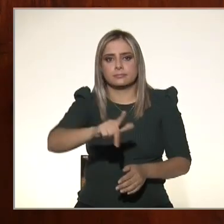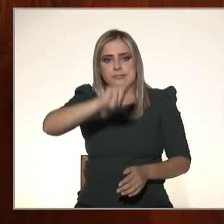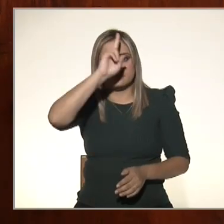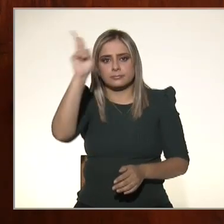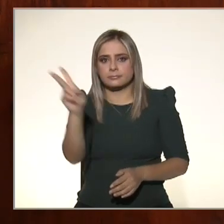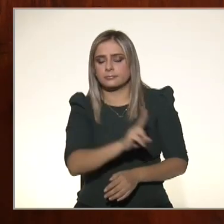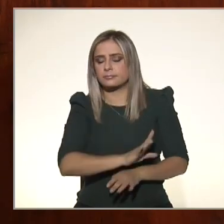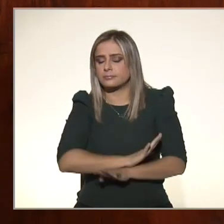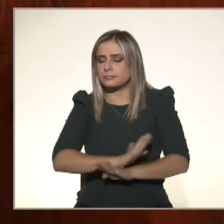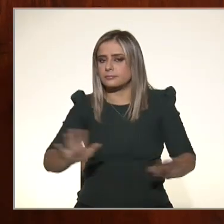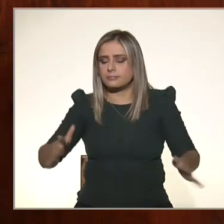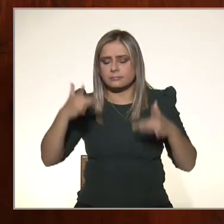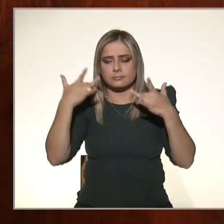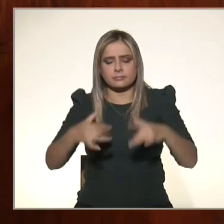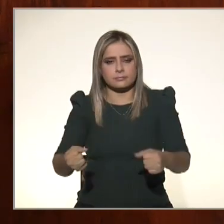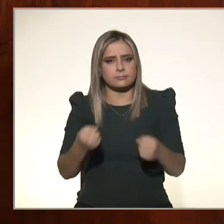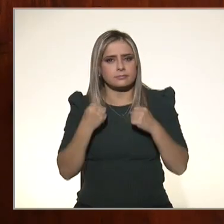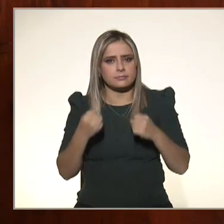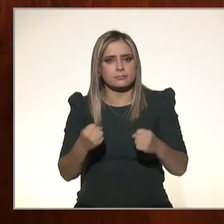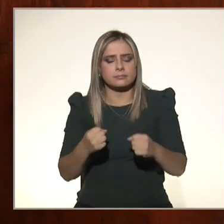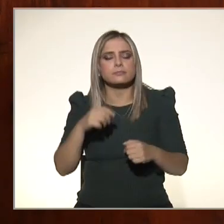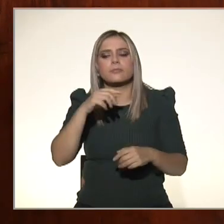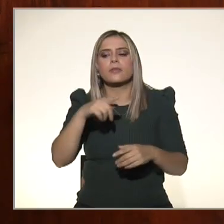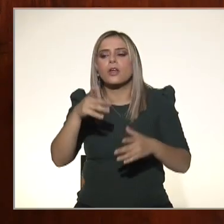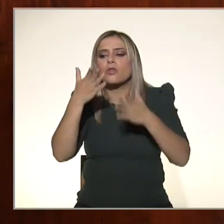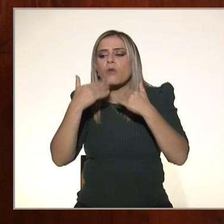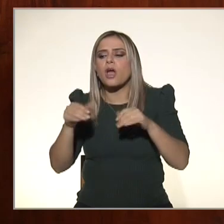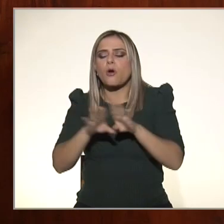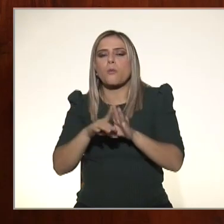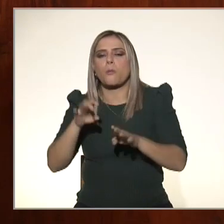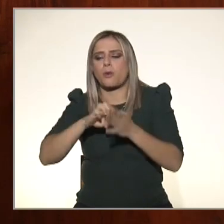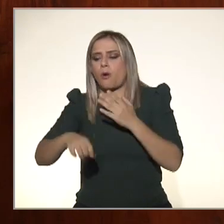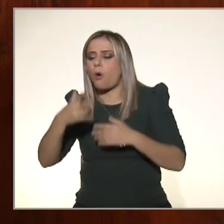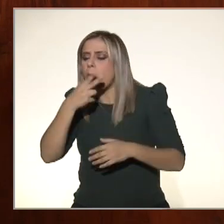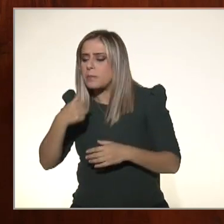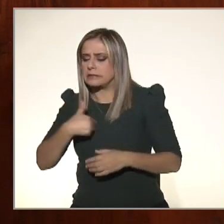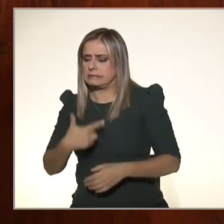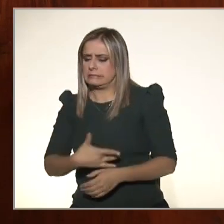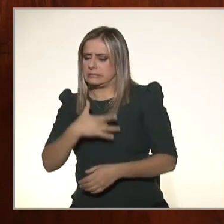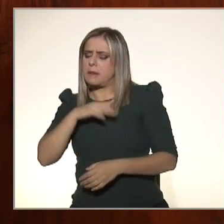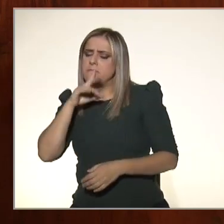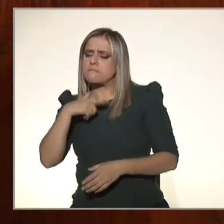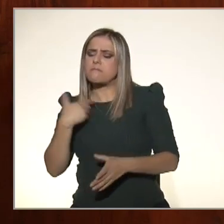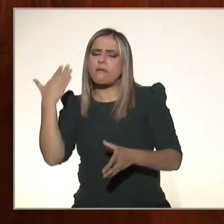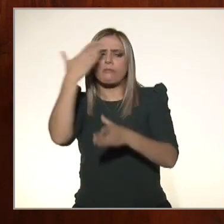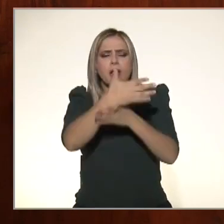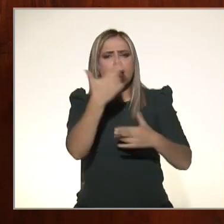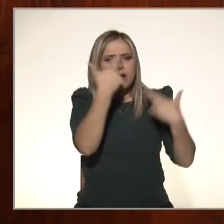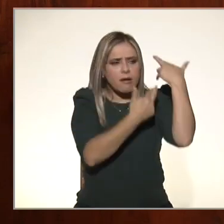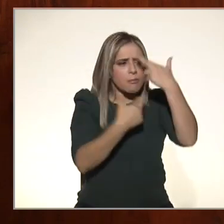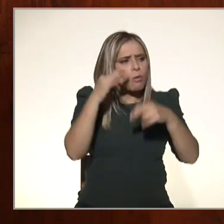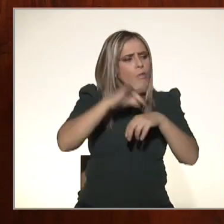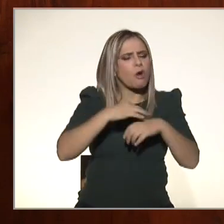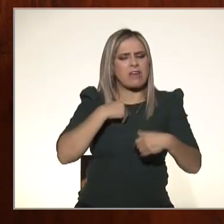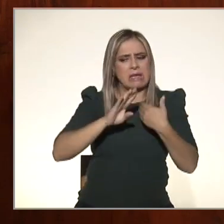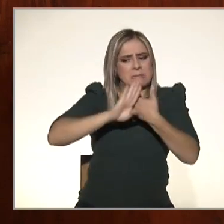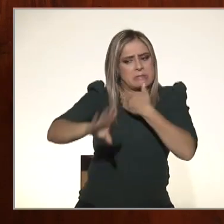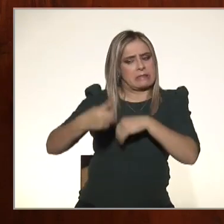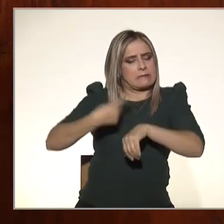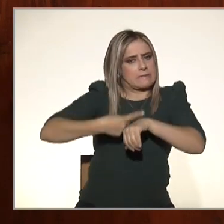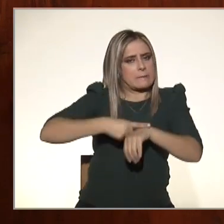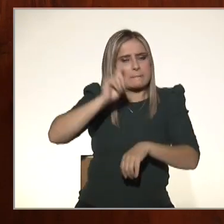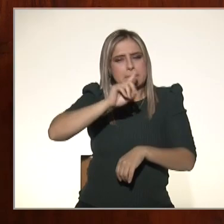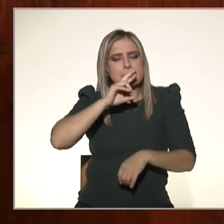preventiva, sino están acostumbrados a acudir al médico en el momento en el que ya tienen un problema o están detectando que están